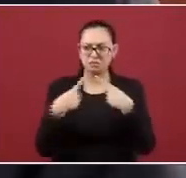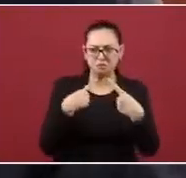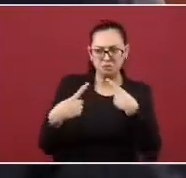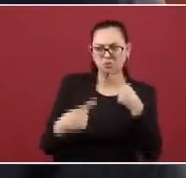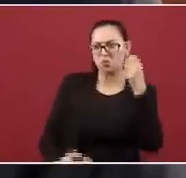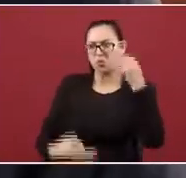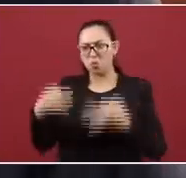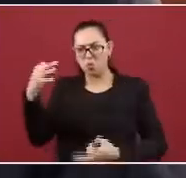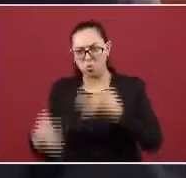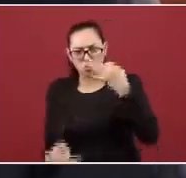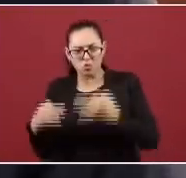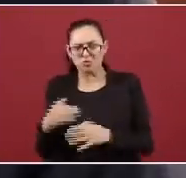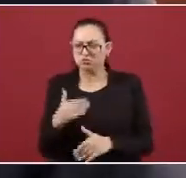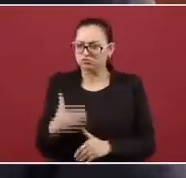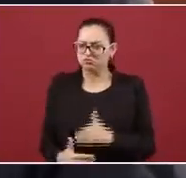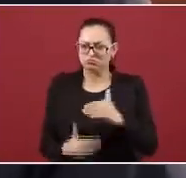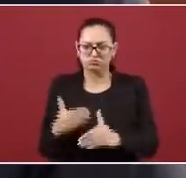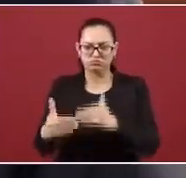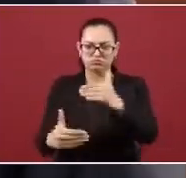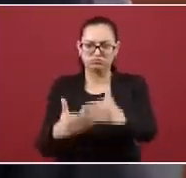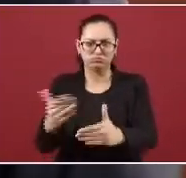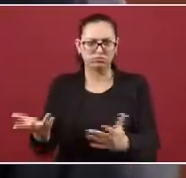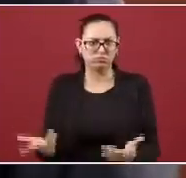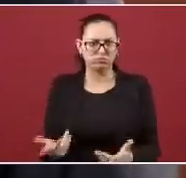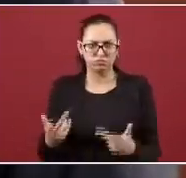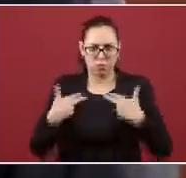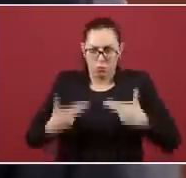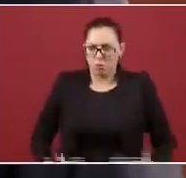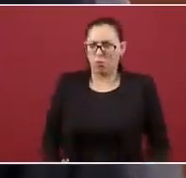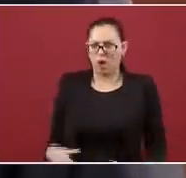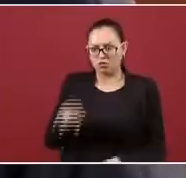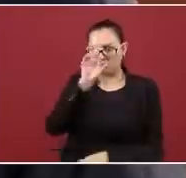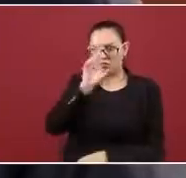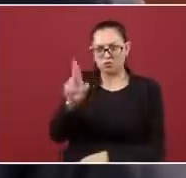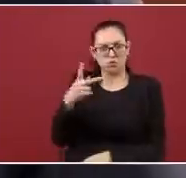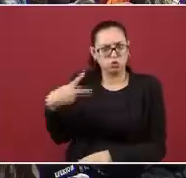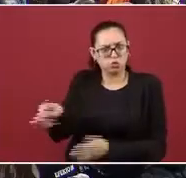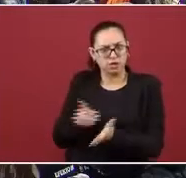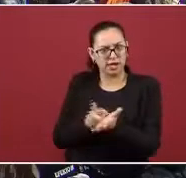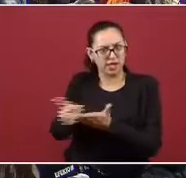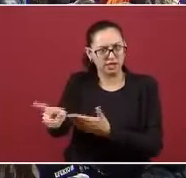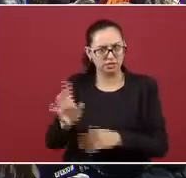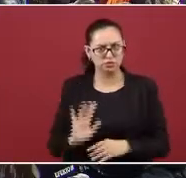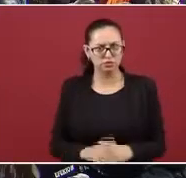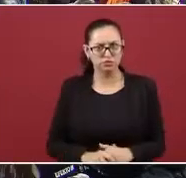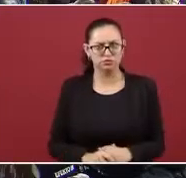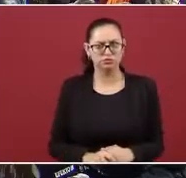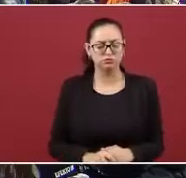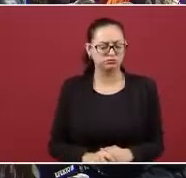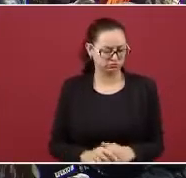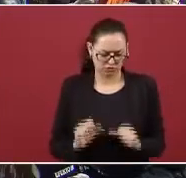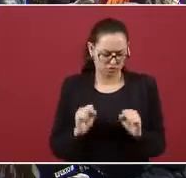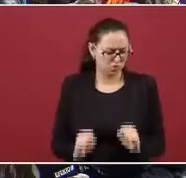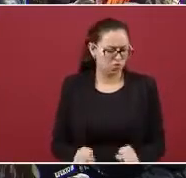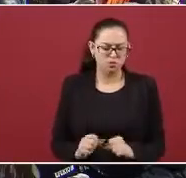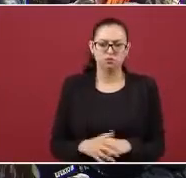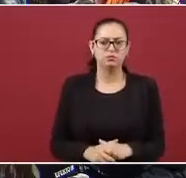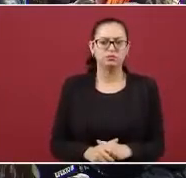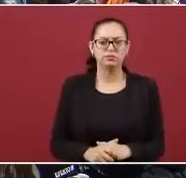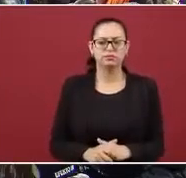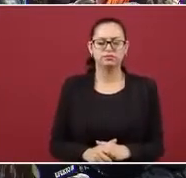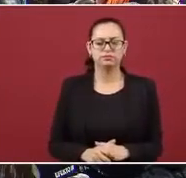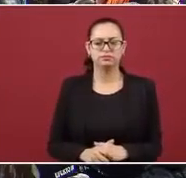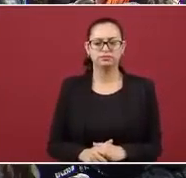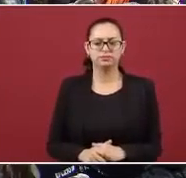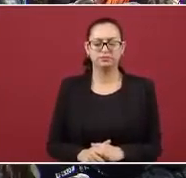es un asunto también de la dignidad de las personas. Entonces, eso lo tenemos que garantizar. En